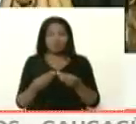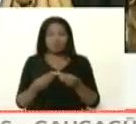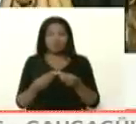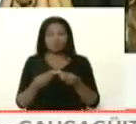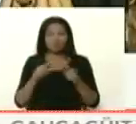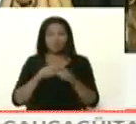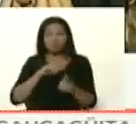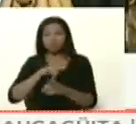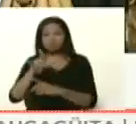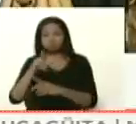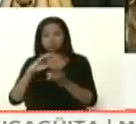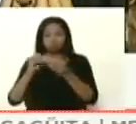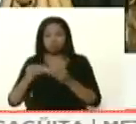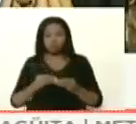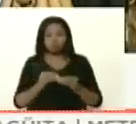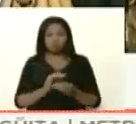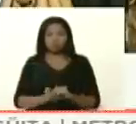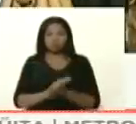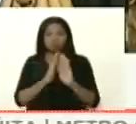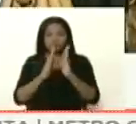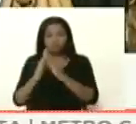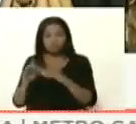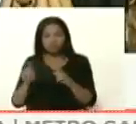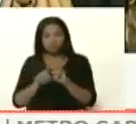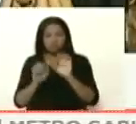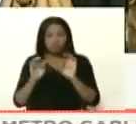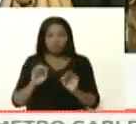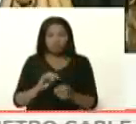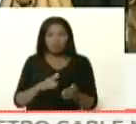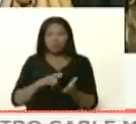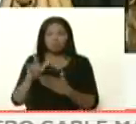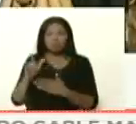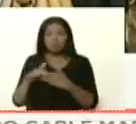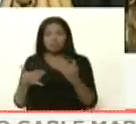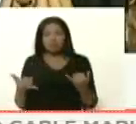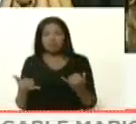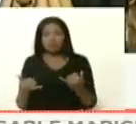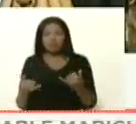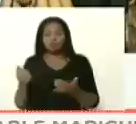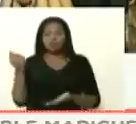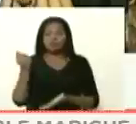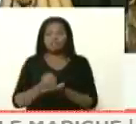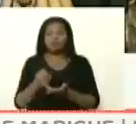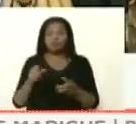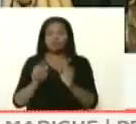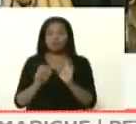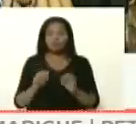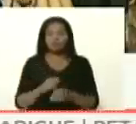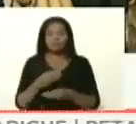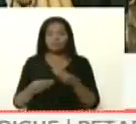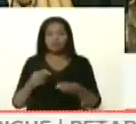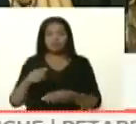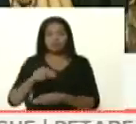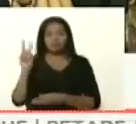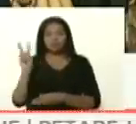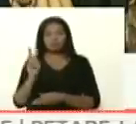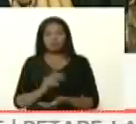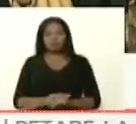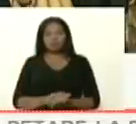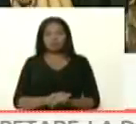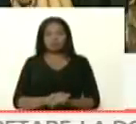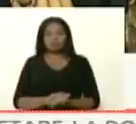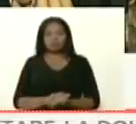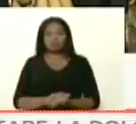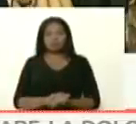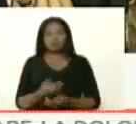aeronaves, partes y repuestos aeronáuticos con el sello hecho en Venezuela. Así que